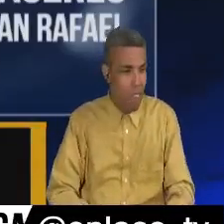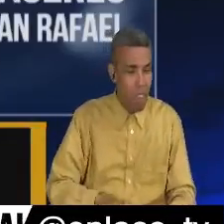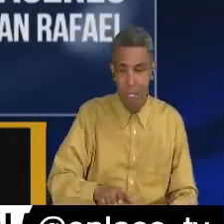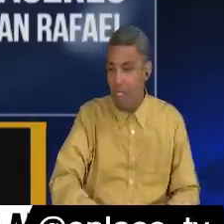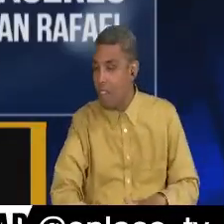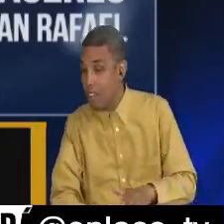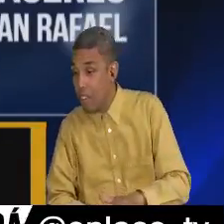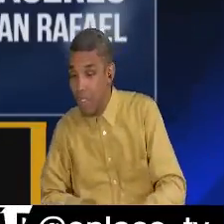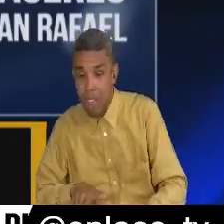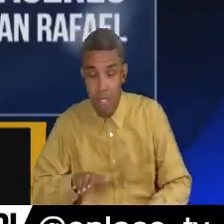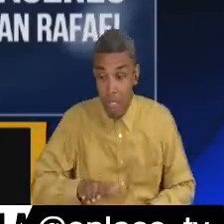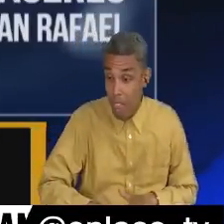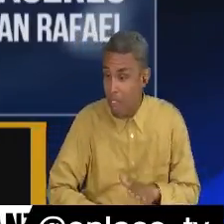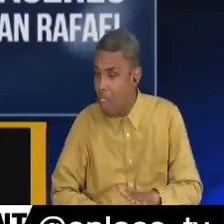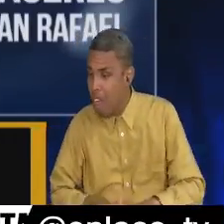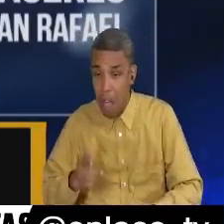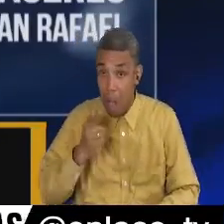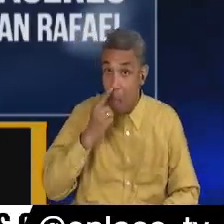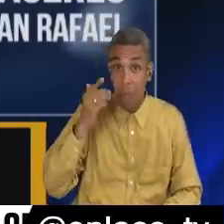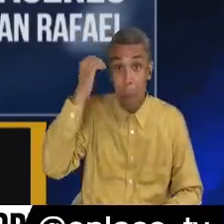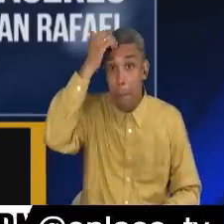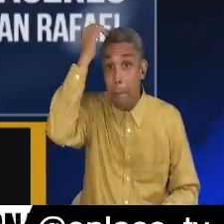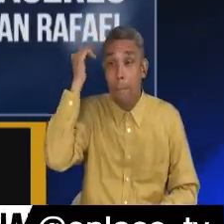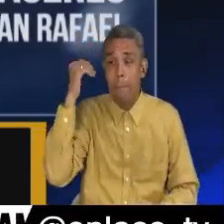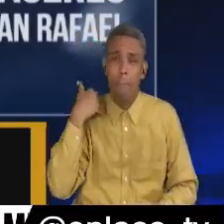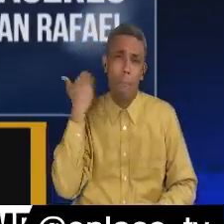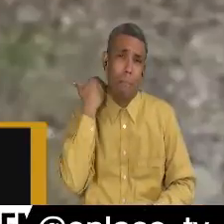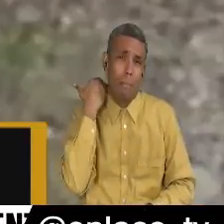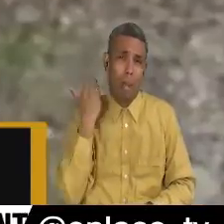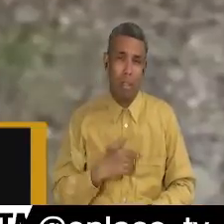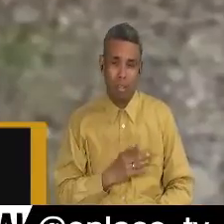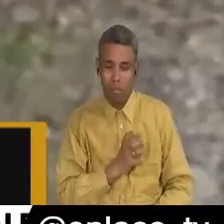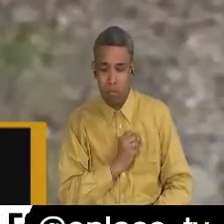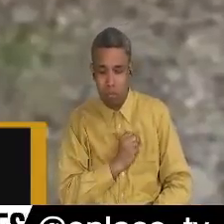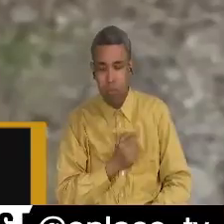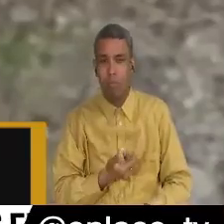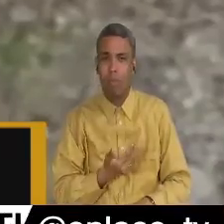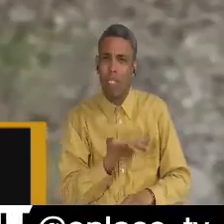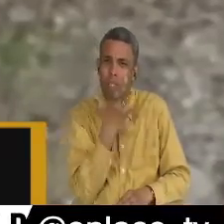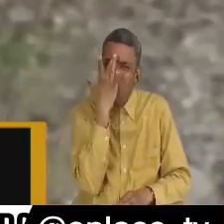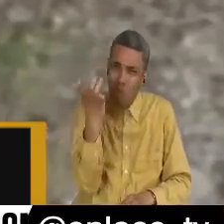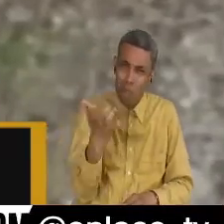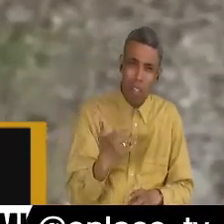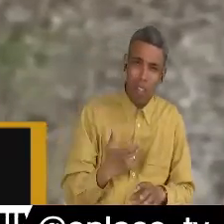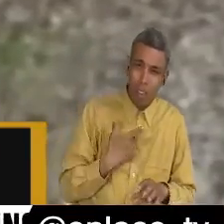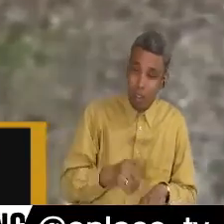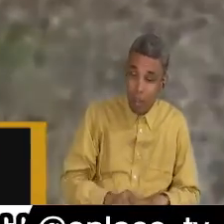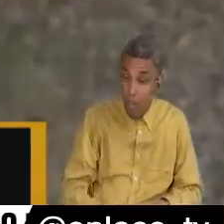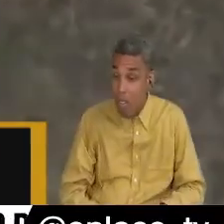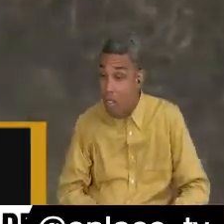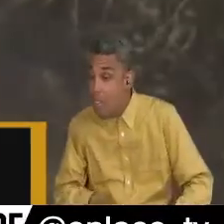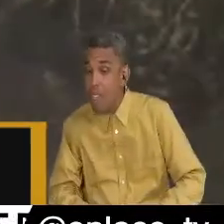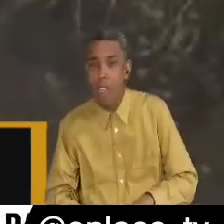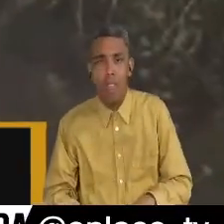inexplicablemente no sabemos cómo se han acercado hasta estos sitios. Las autoridades investigan cómo llegó